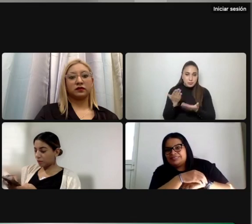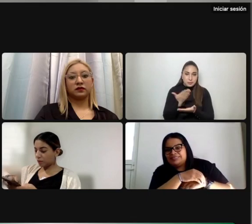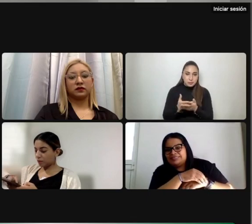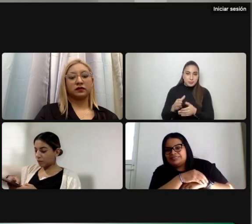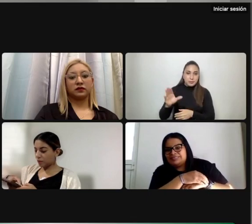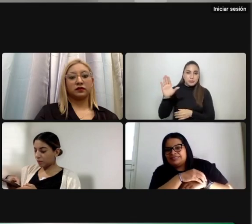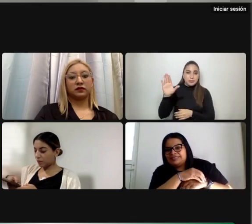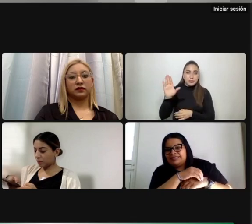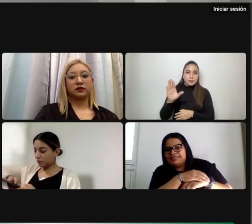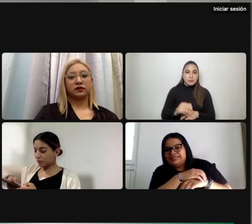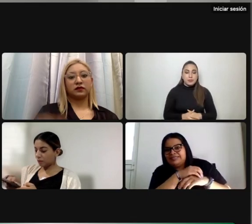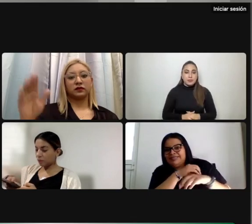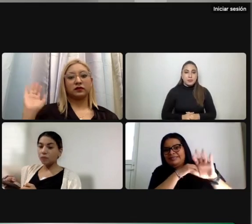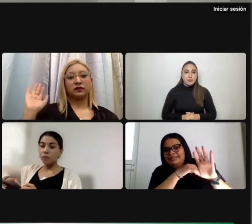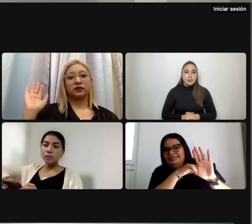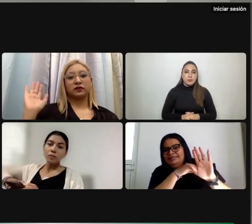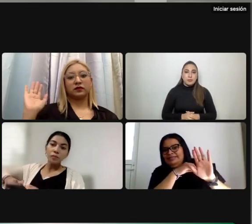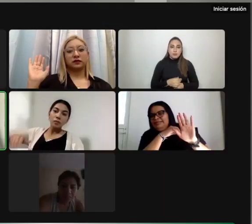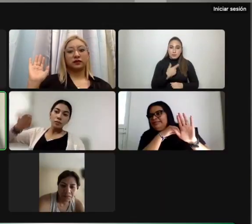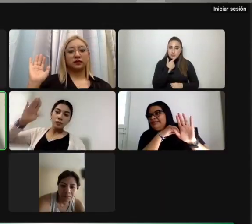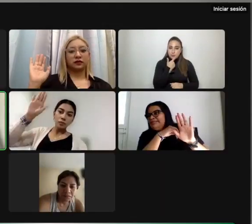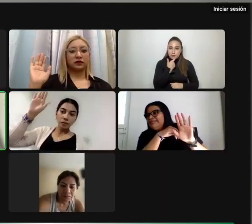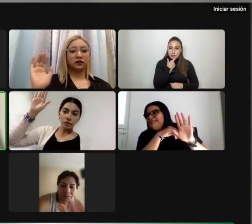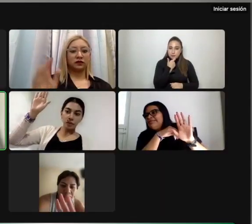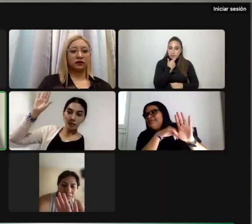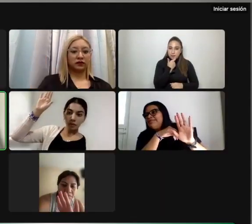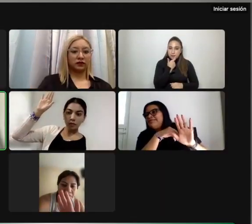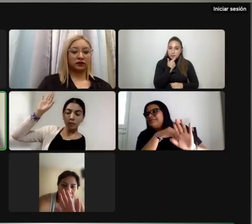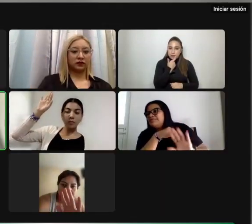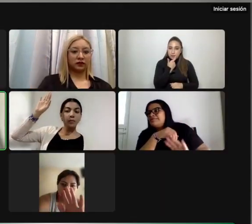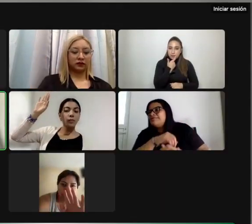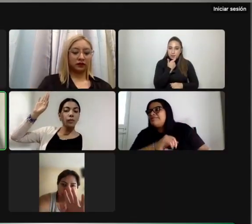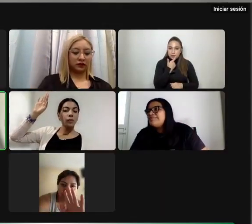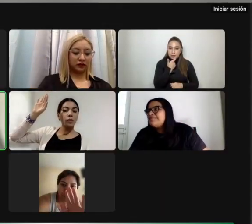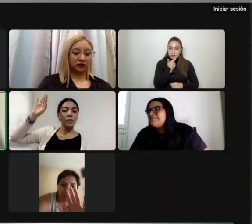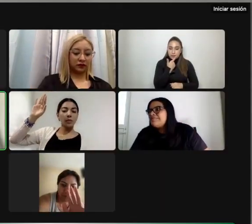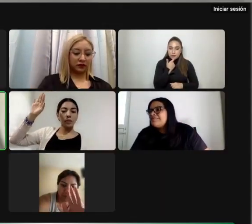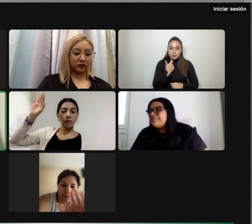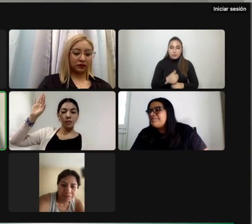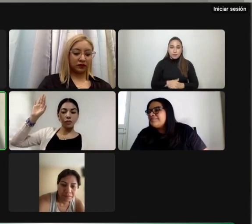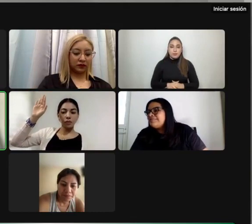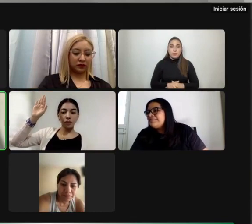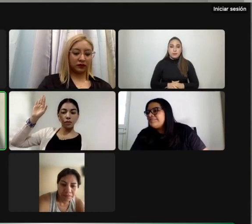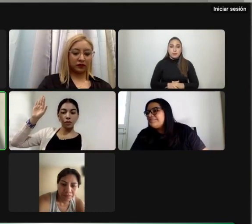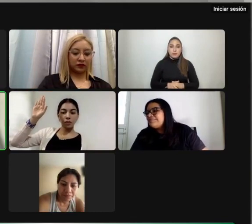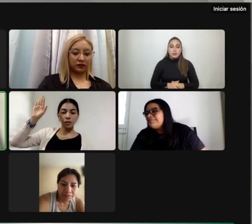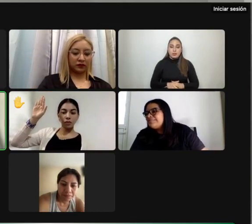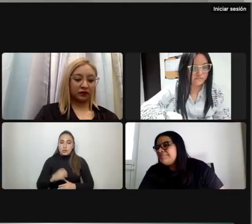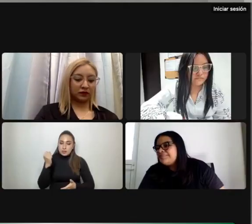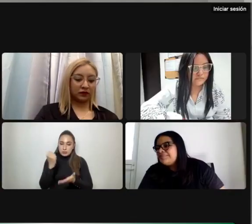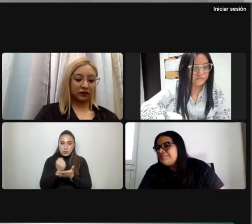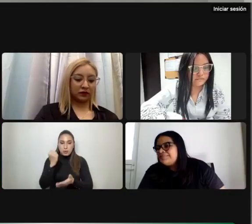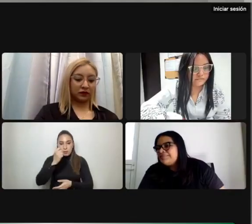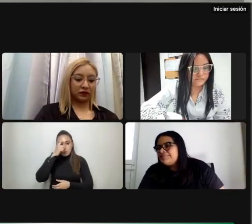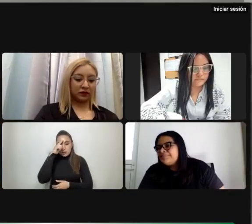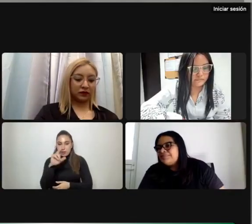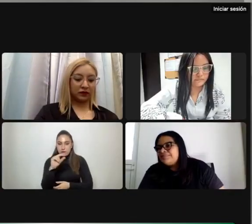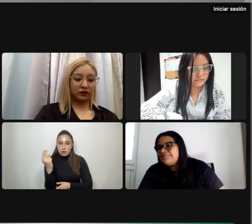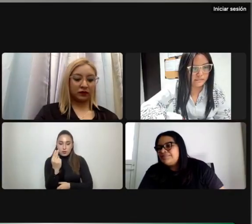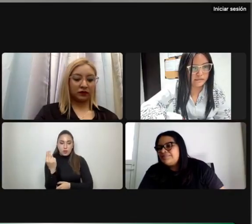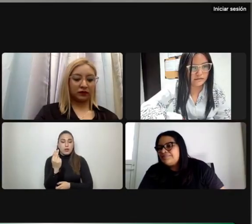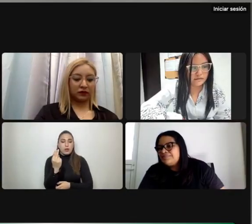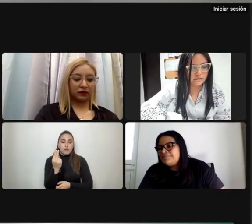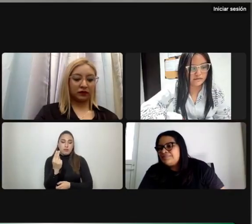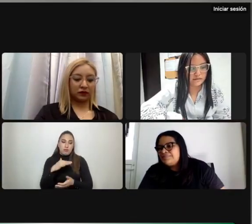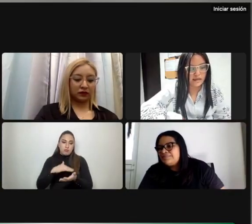manifestarlo levantando la mano. Se aprueba la dispensa de la lectura del acuerdo,